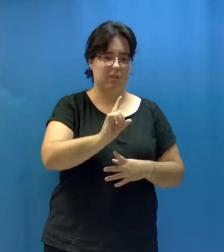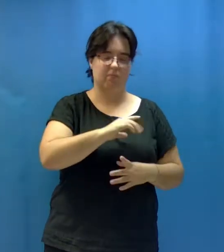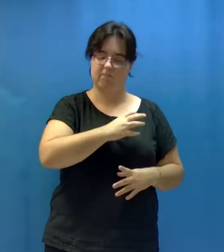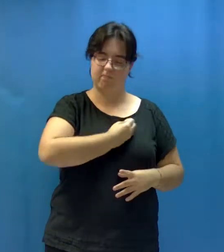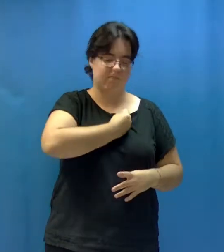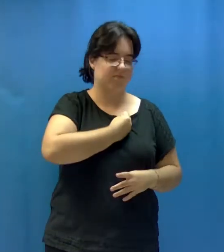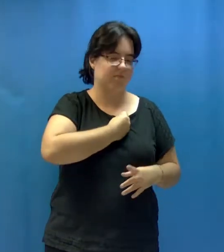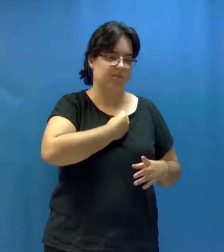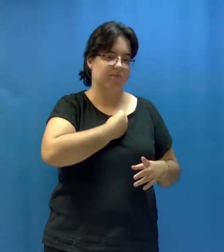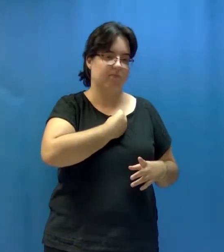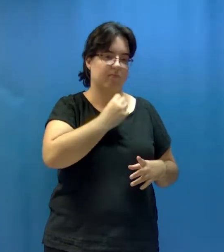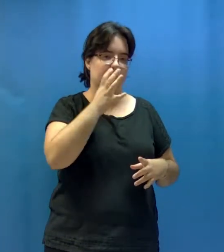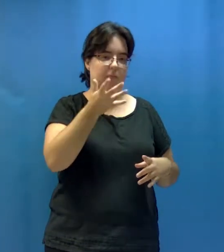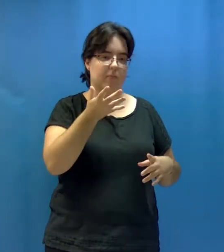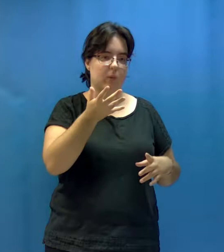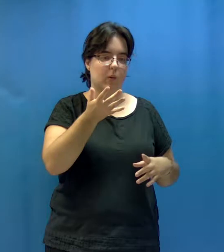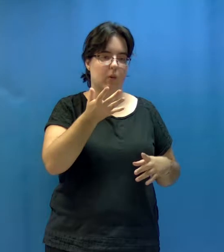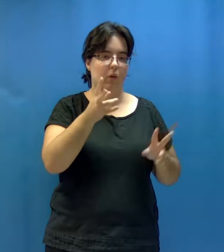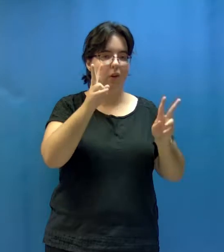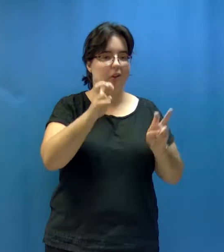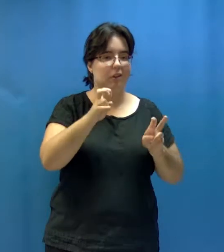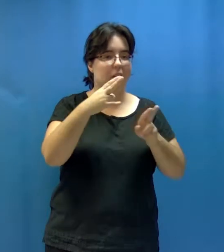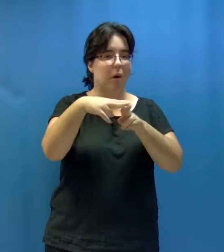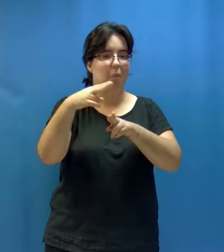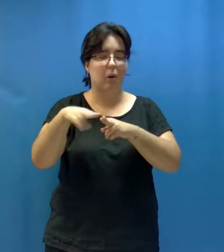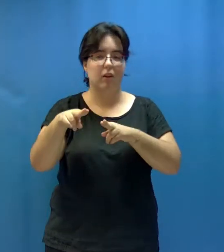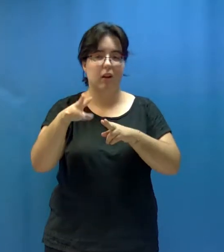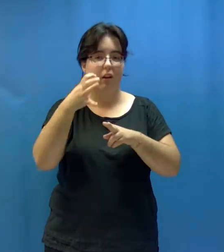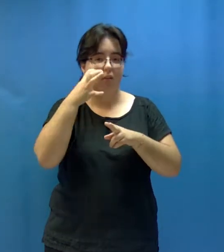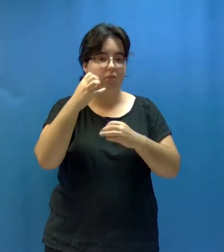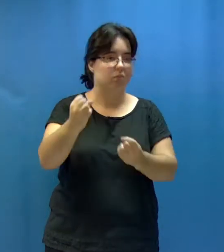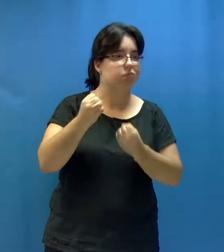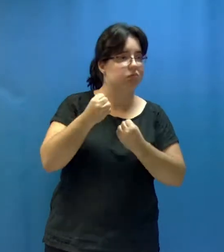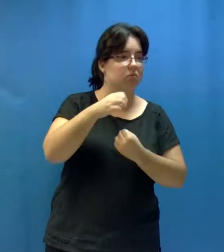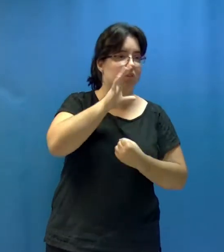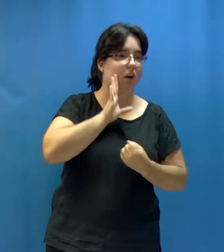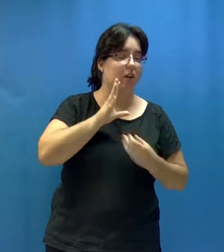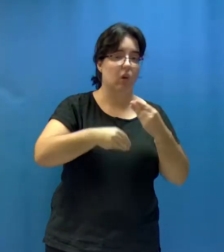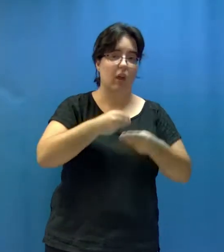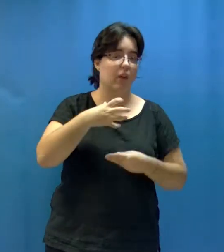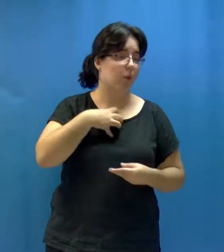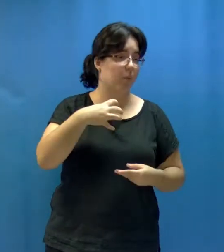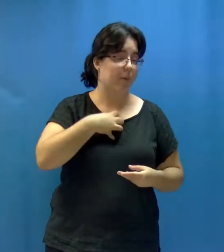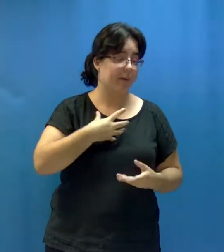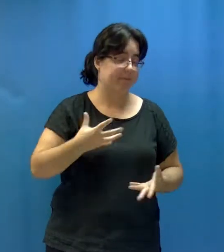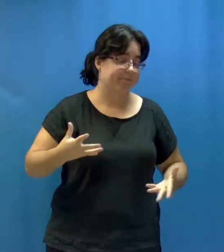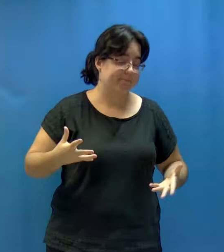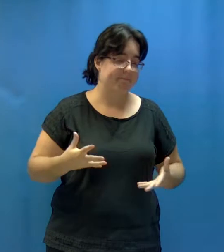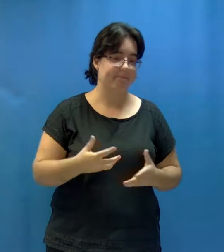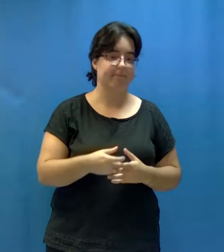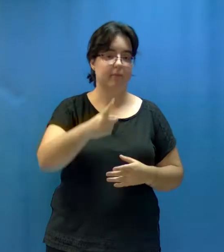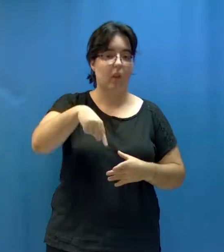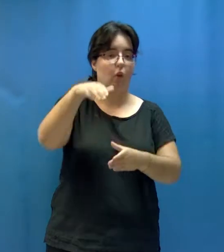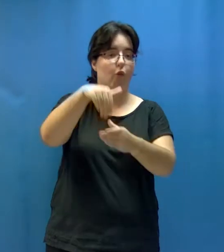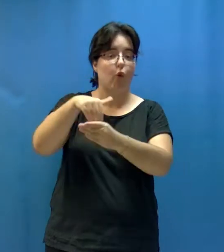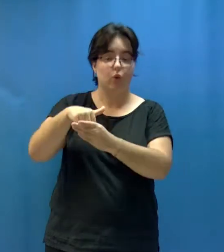Ciudadanos, que por su intolerancia política no va a ser posible en Castellón realizarla y llevarla a cabo, y sin duda sus votos son la